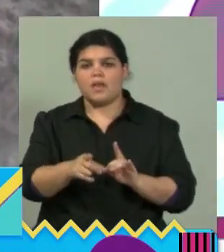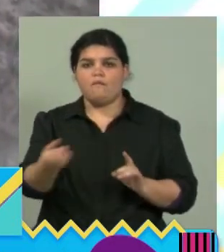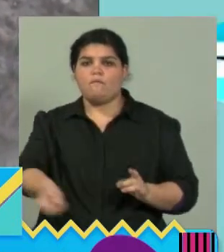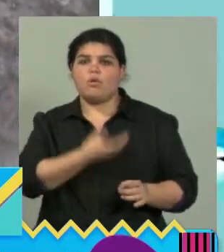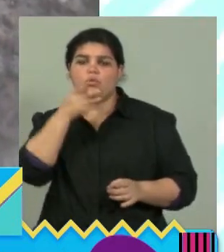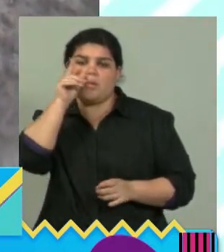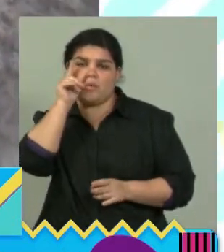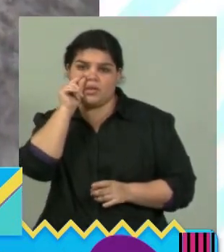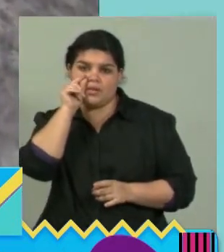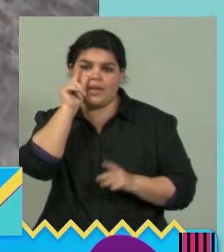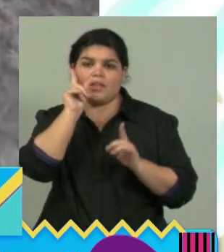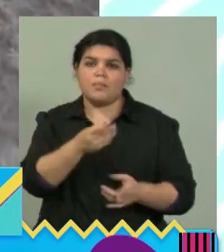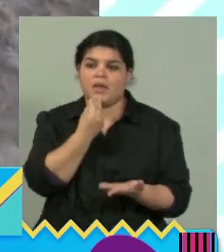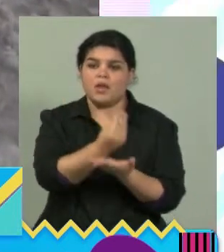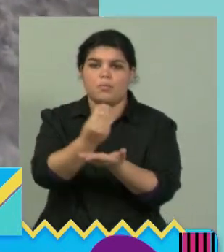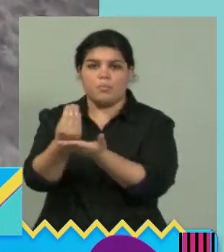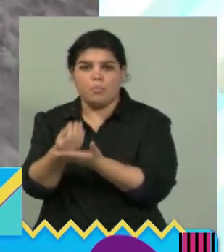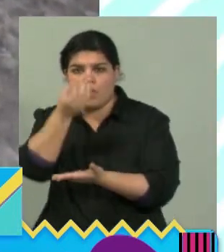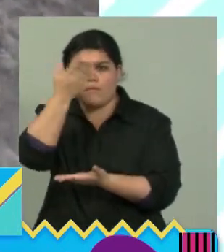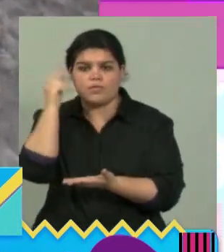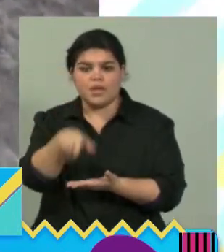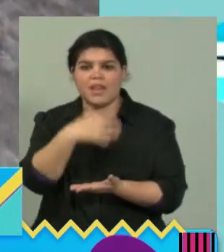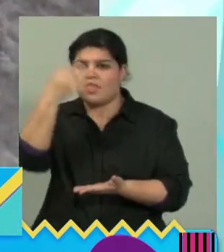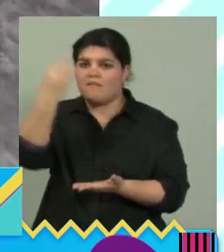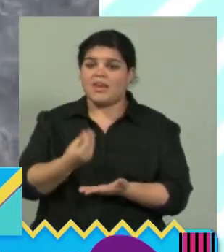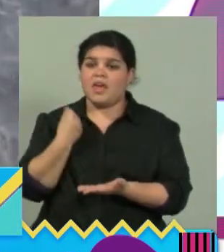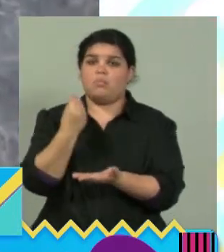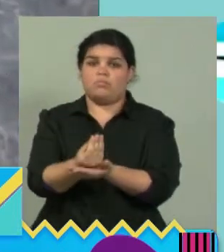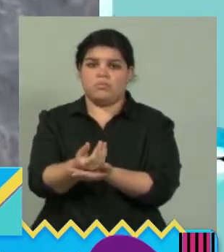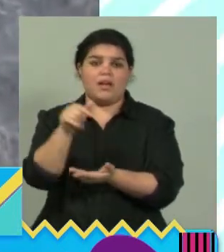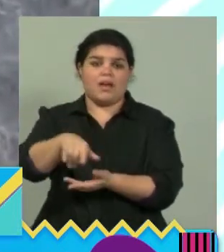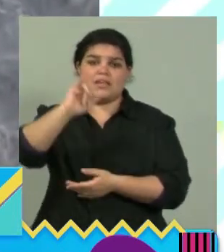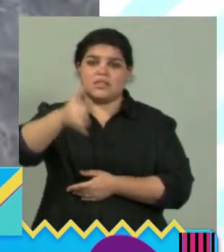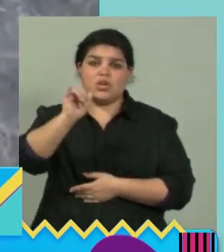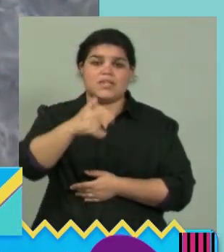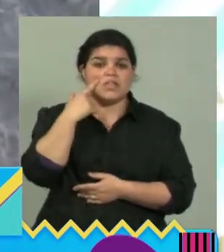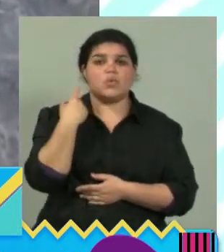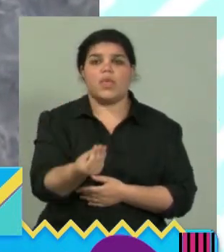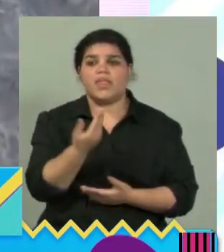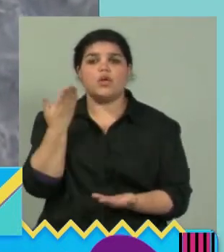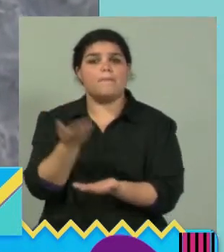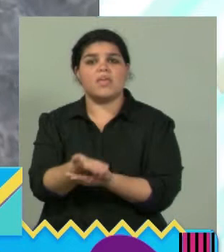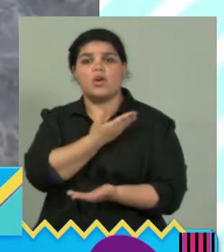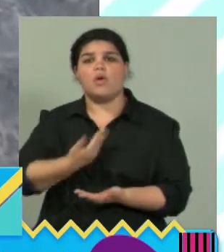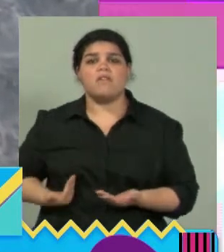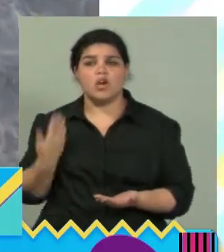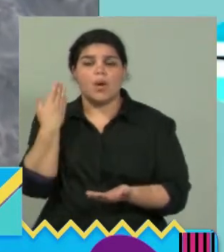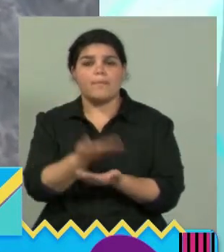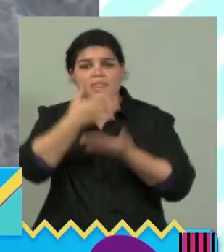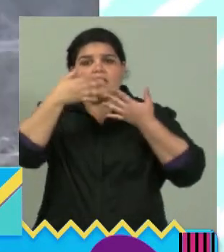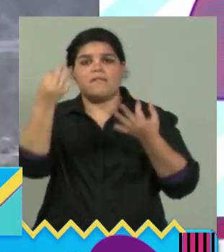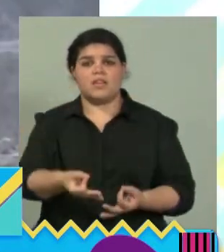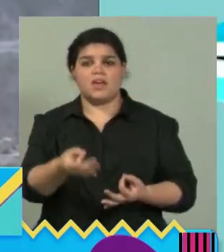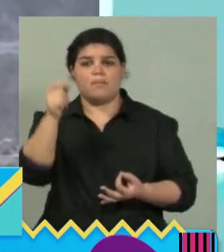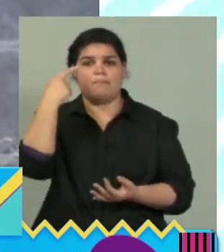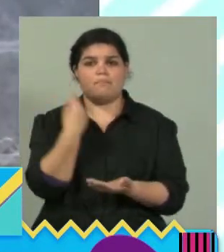y poner los funcionarios y los profesionales que realmente, y en esto tiene que intervenir la ciudadanía, pidiéndole al gobierno que ponga los